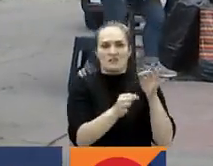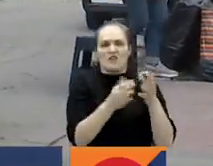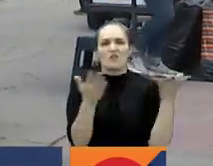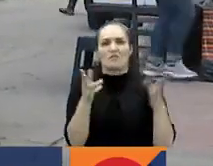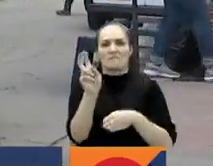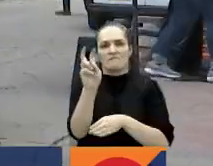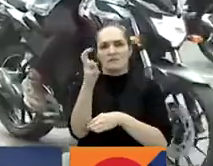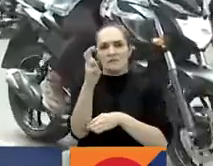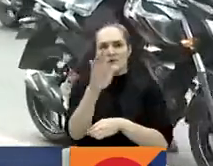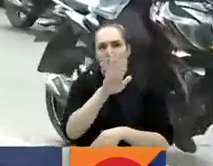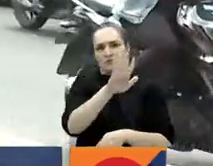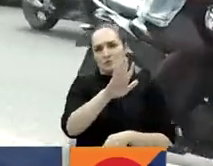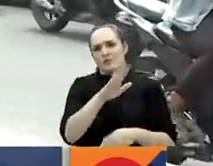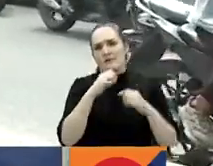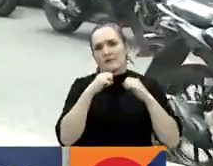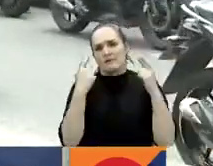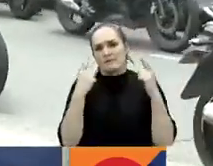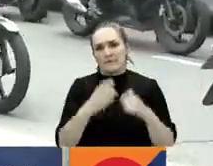de Engativá.